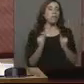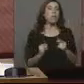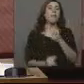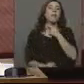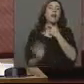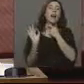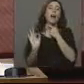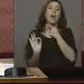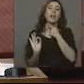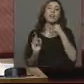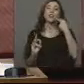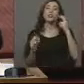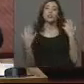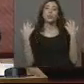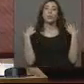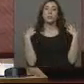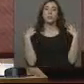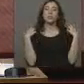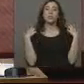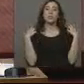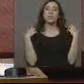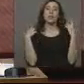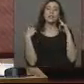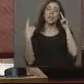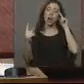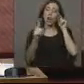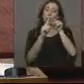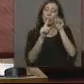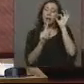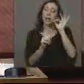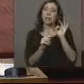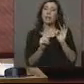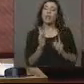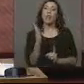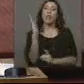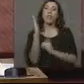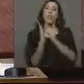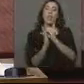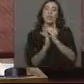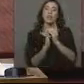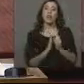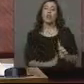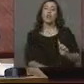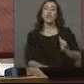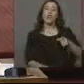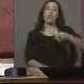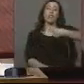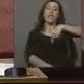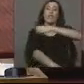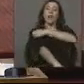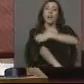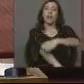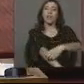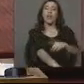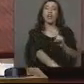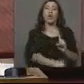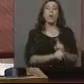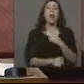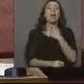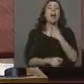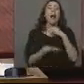asegurar que sus atribuciones estén en la línea de las proyecciones de desarrollo y la voluntad de las regiones y no de